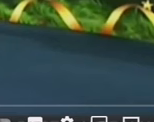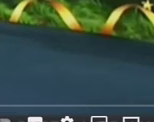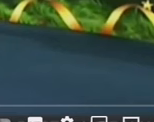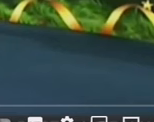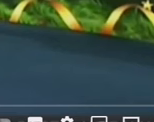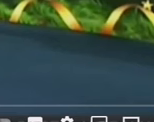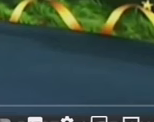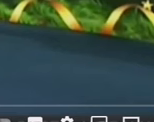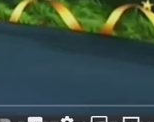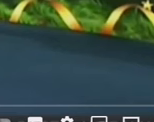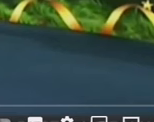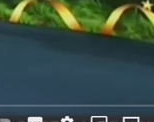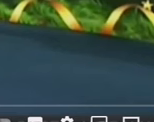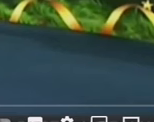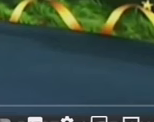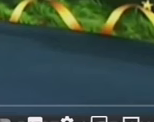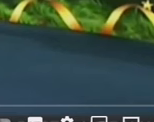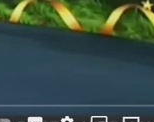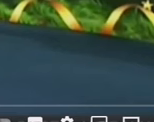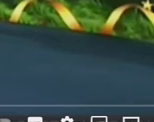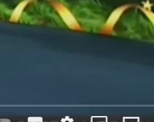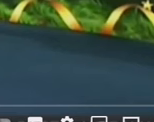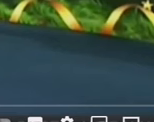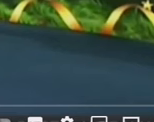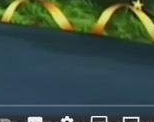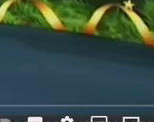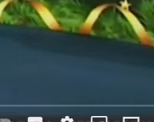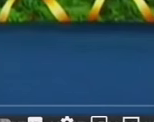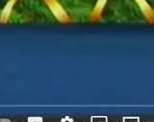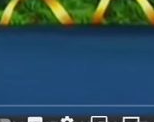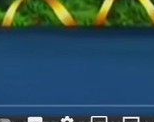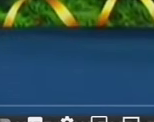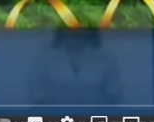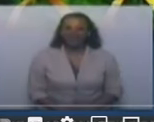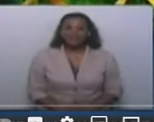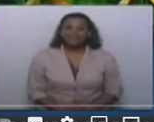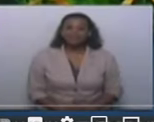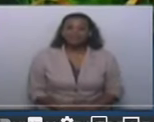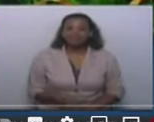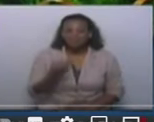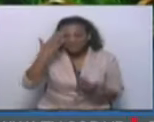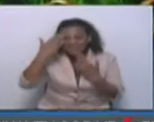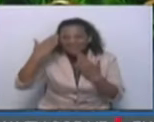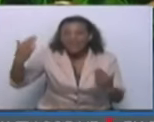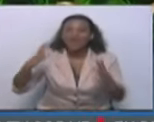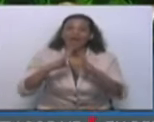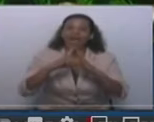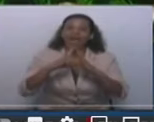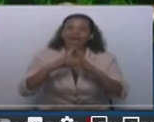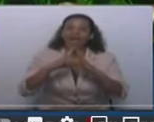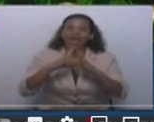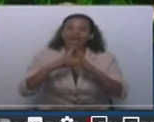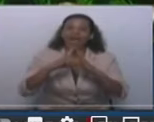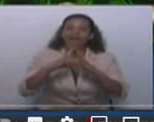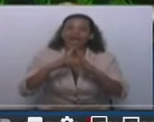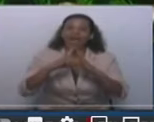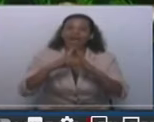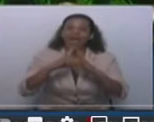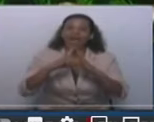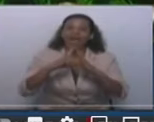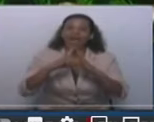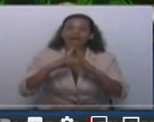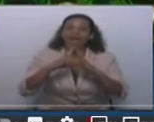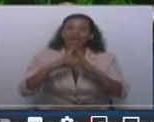vemos, no sé, a mí me parece que ha perdido peso. Puntual. Mis saludos a todos, a todas. Él es una persona